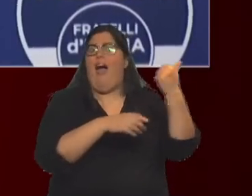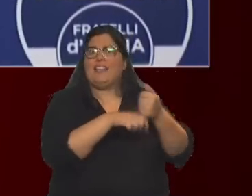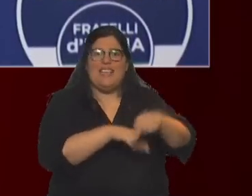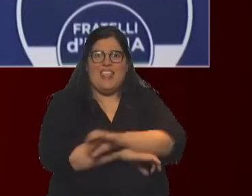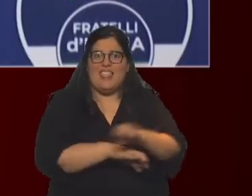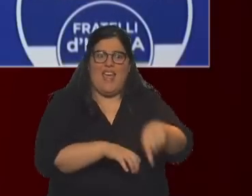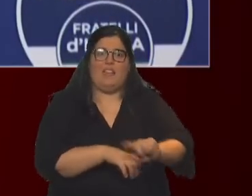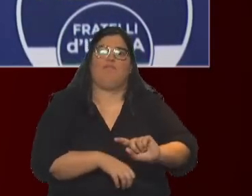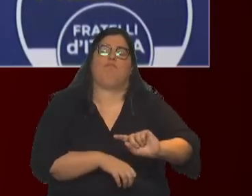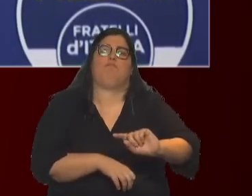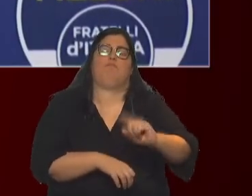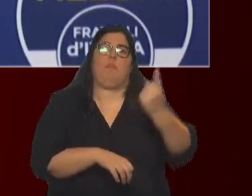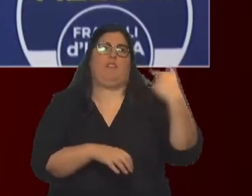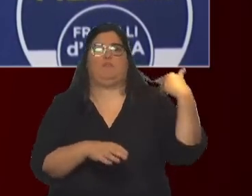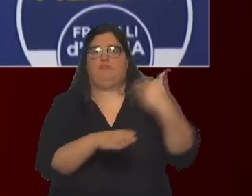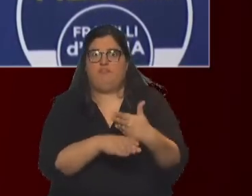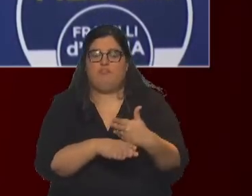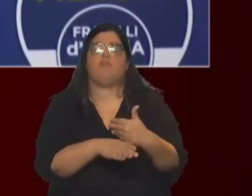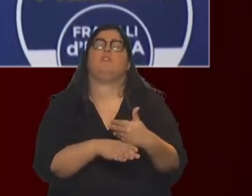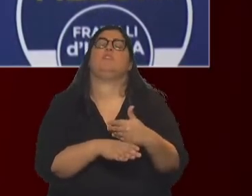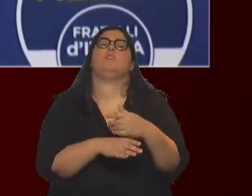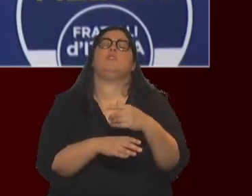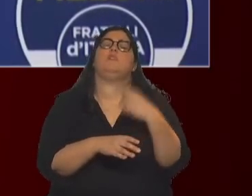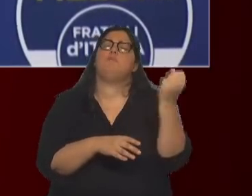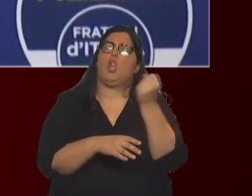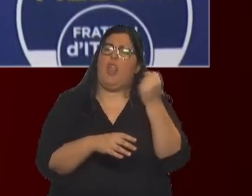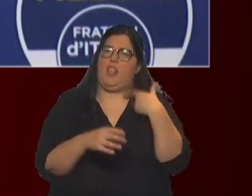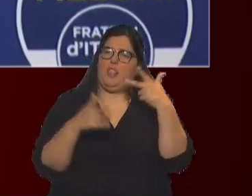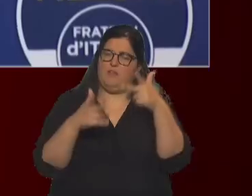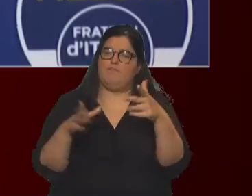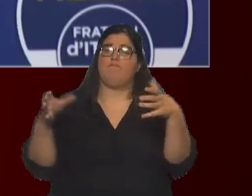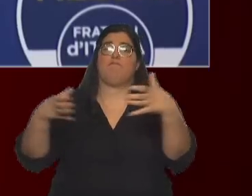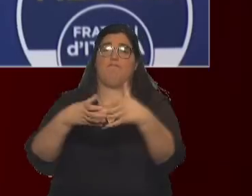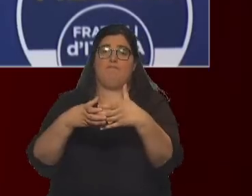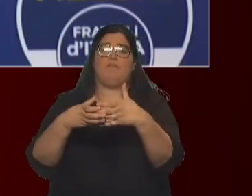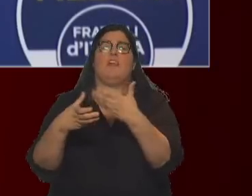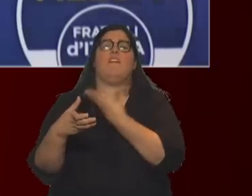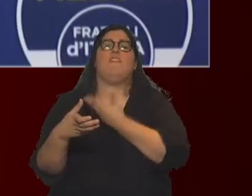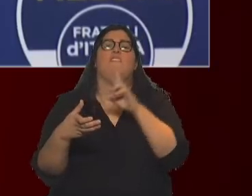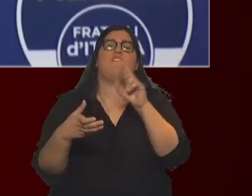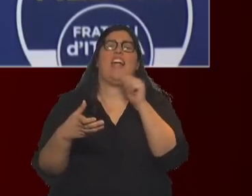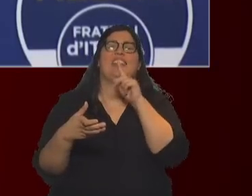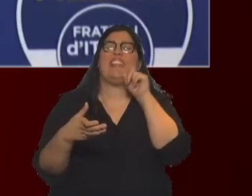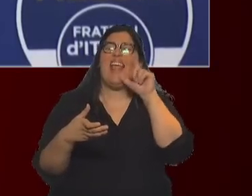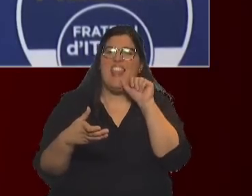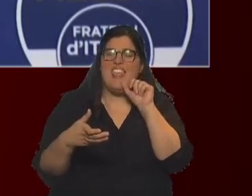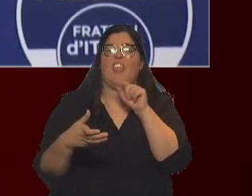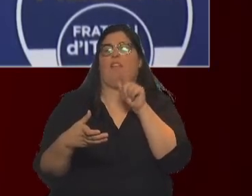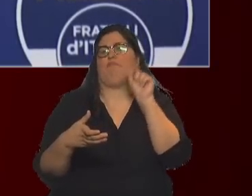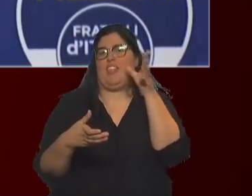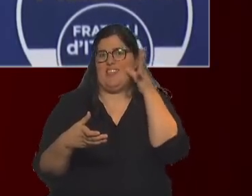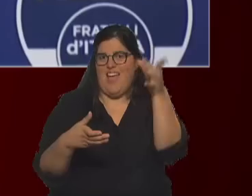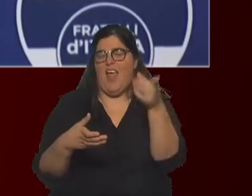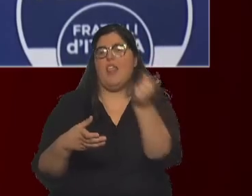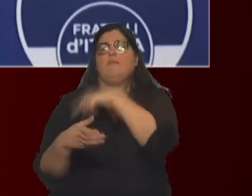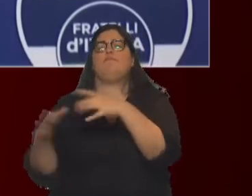este dato, me parece interesante recalcar. Fratelli d'Italia gana como una escisión junto con el PDL, Pueblo de